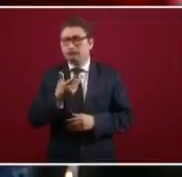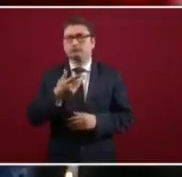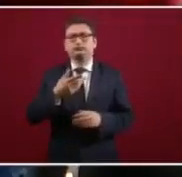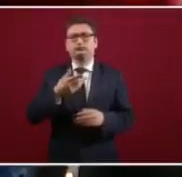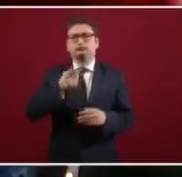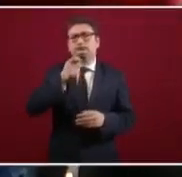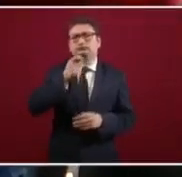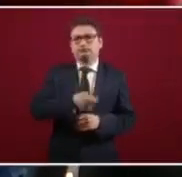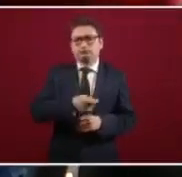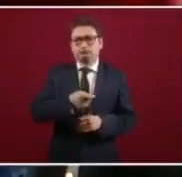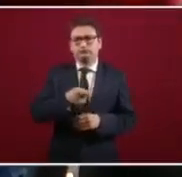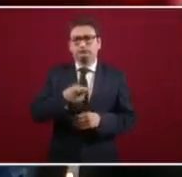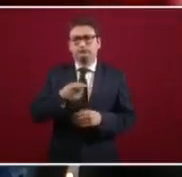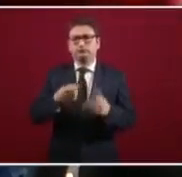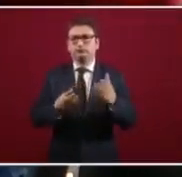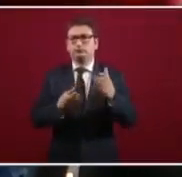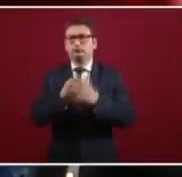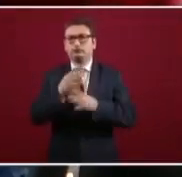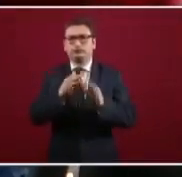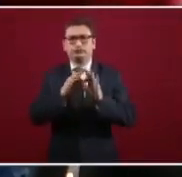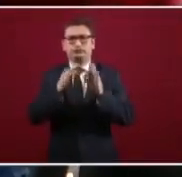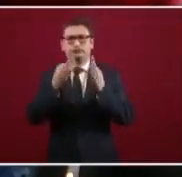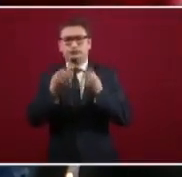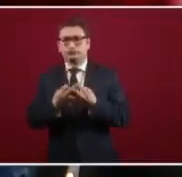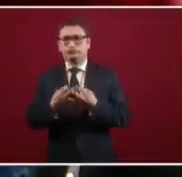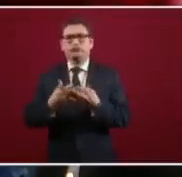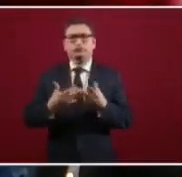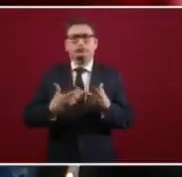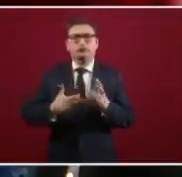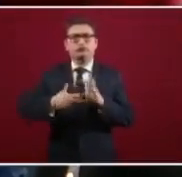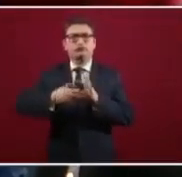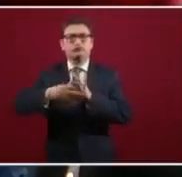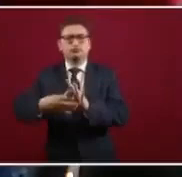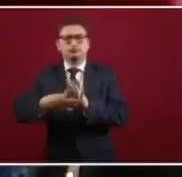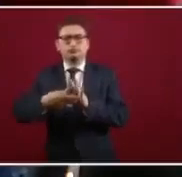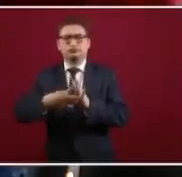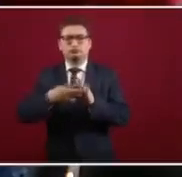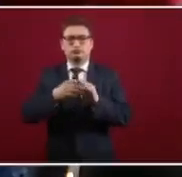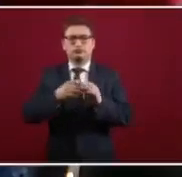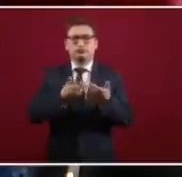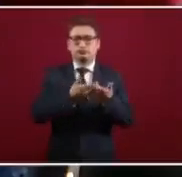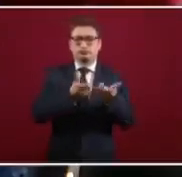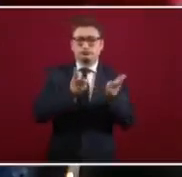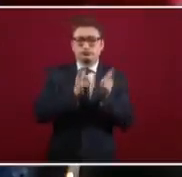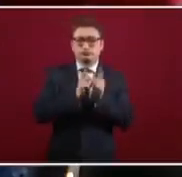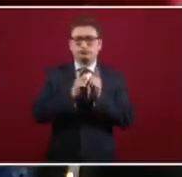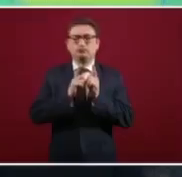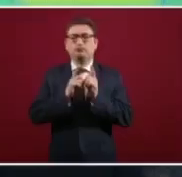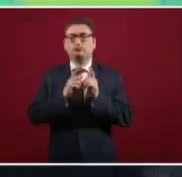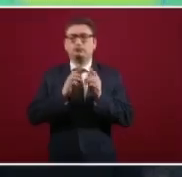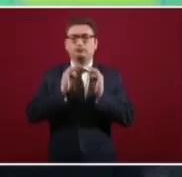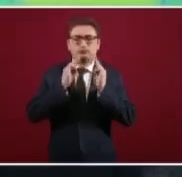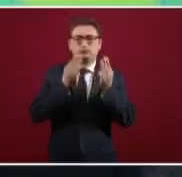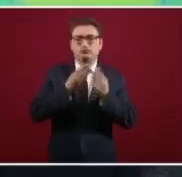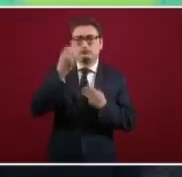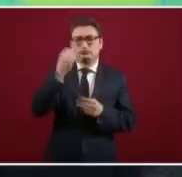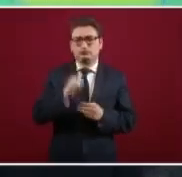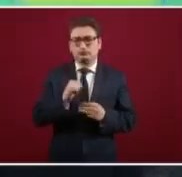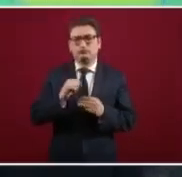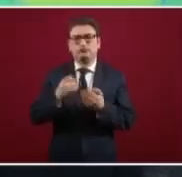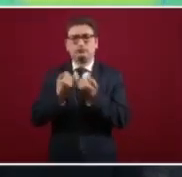que hay una nueva faceta una nueva sociedad entre el cartel de sinaloa y la mafia china